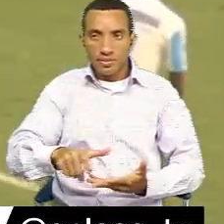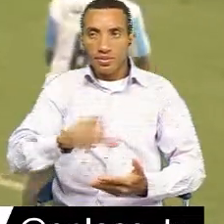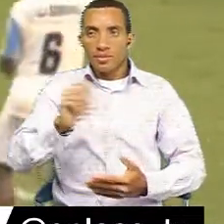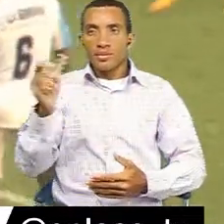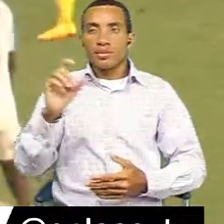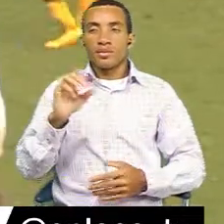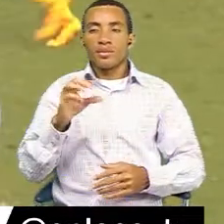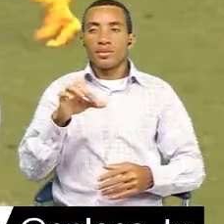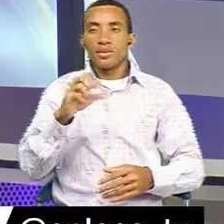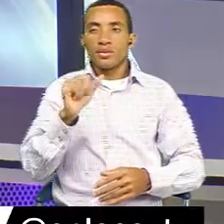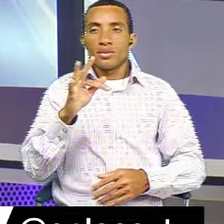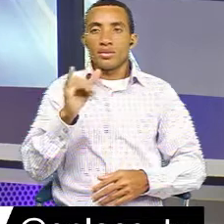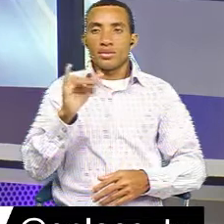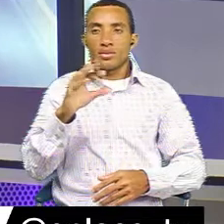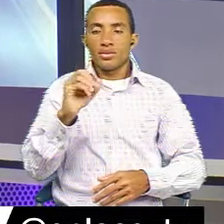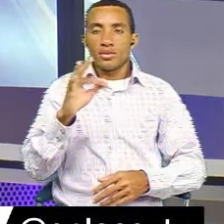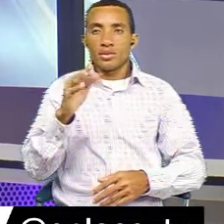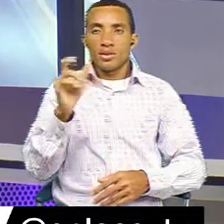Patriotas.